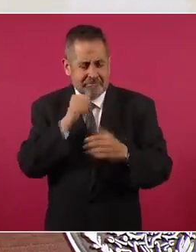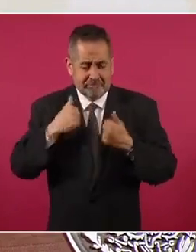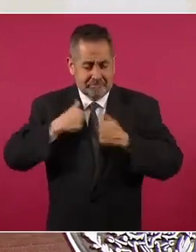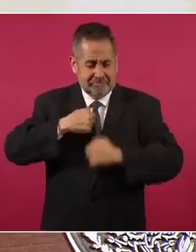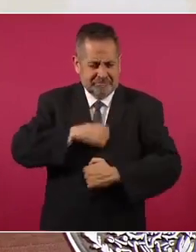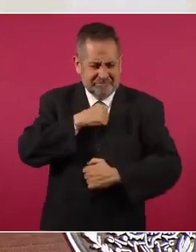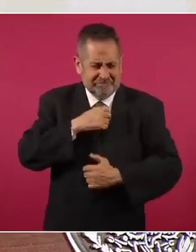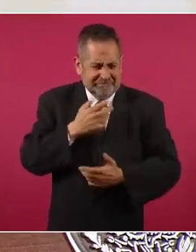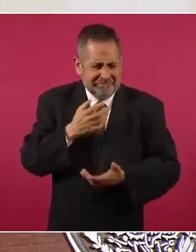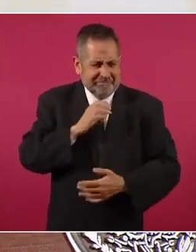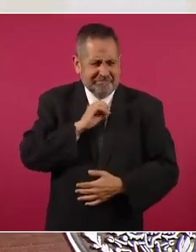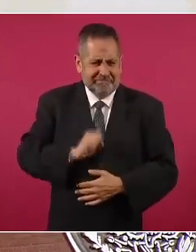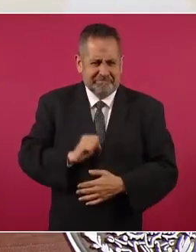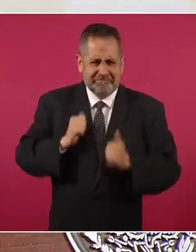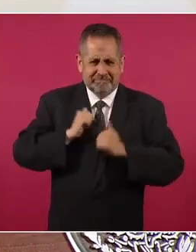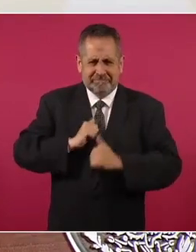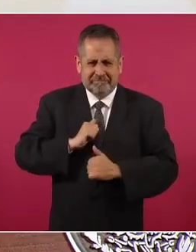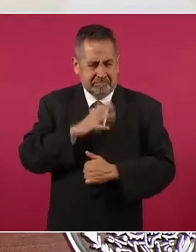traje.